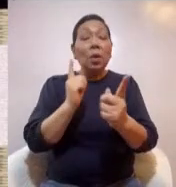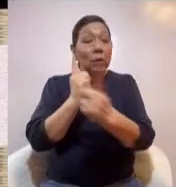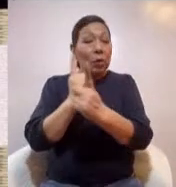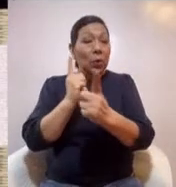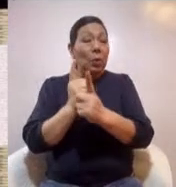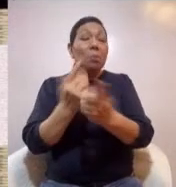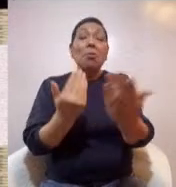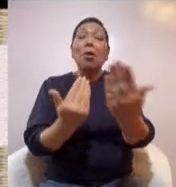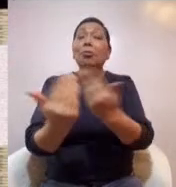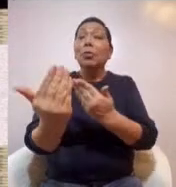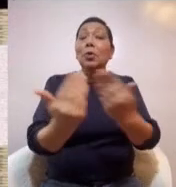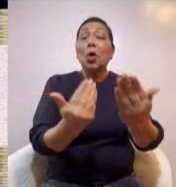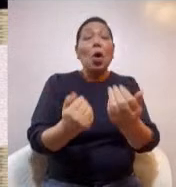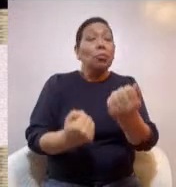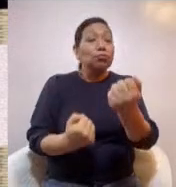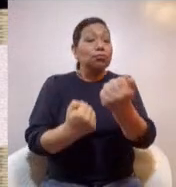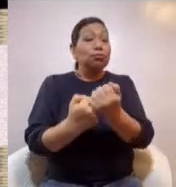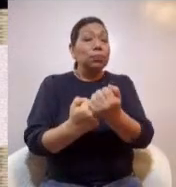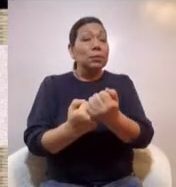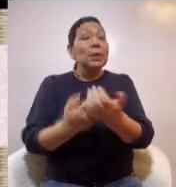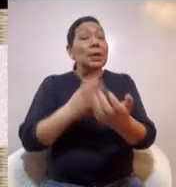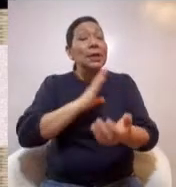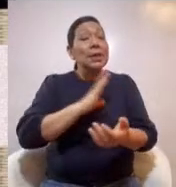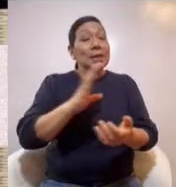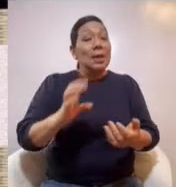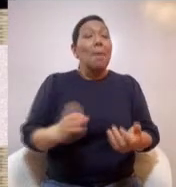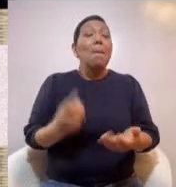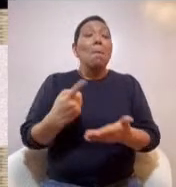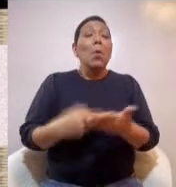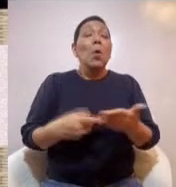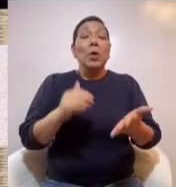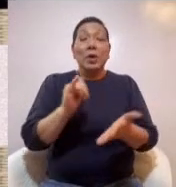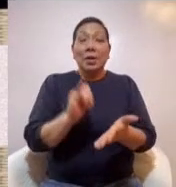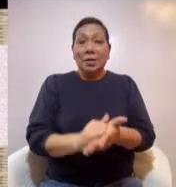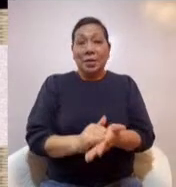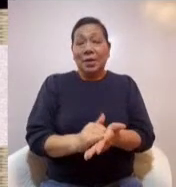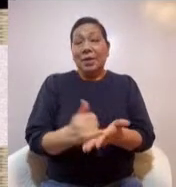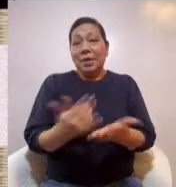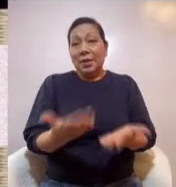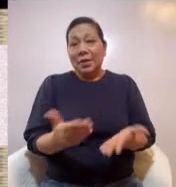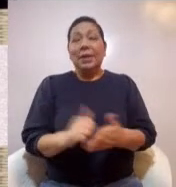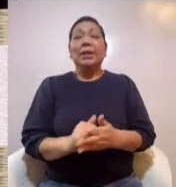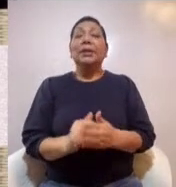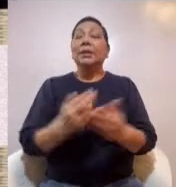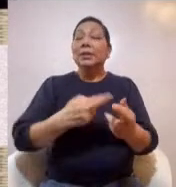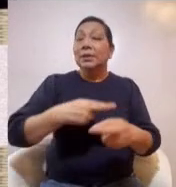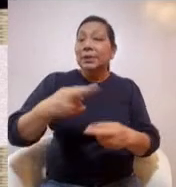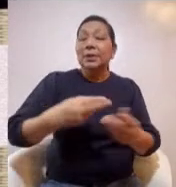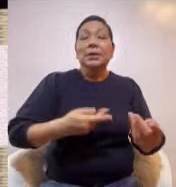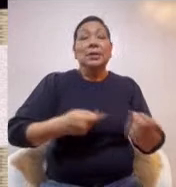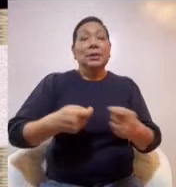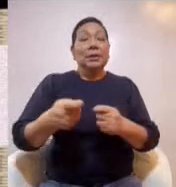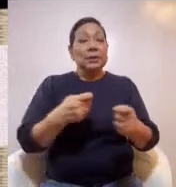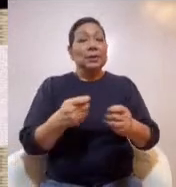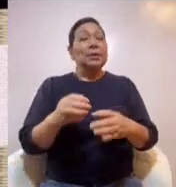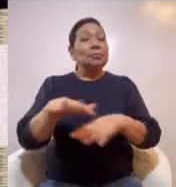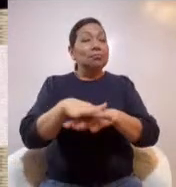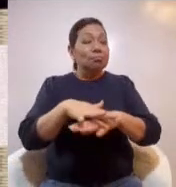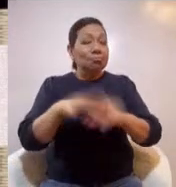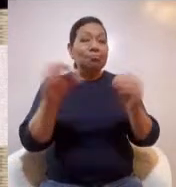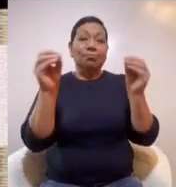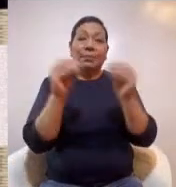espacios de encuentro, de intercambio, de cooperación entre los estados, porque en definitivamente la región es una